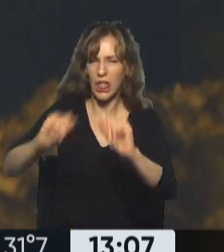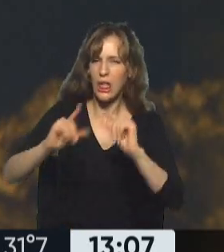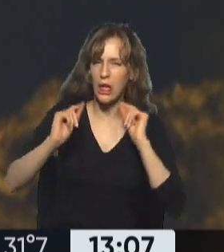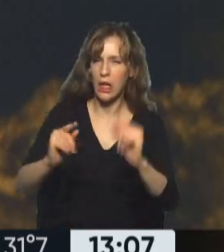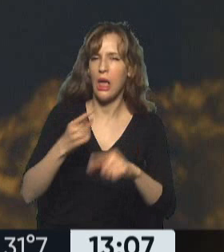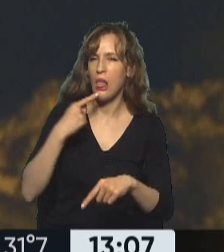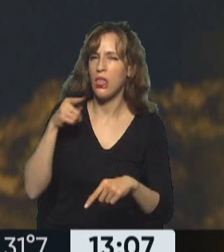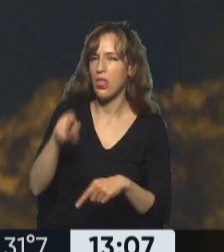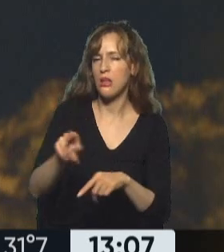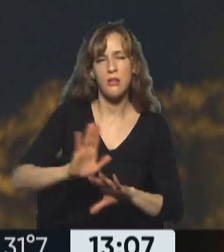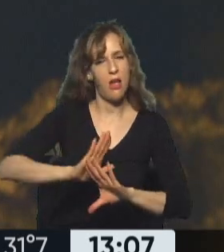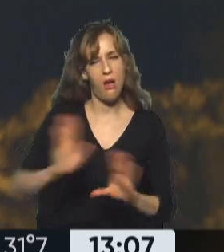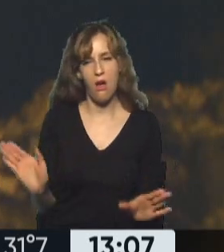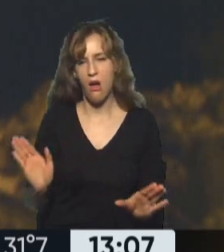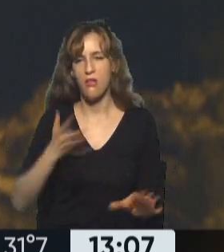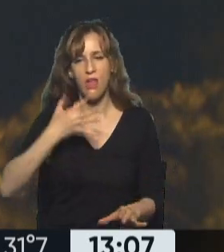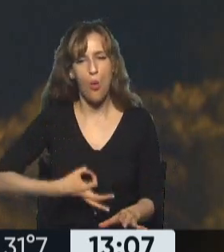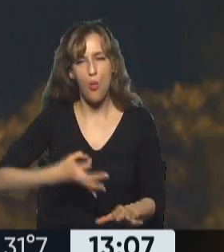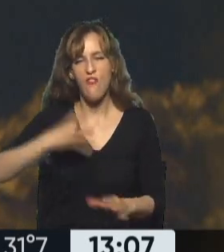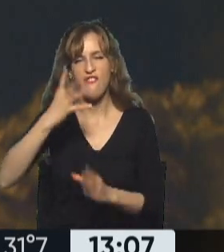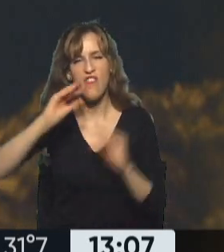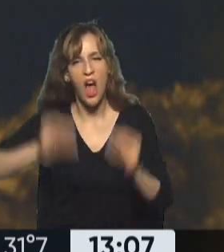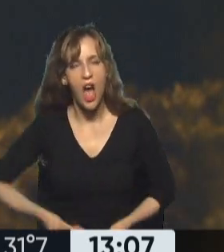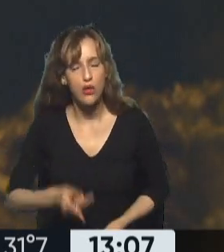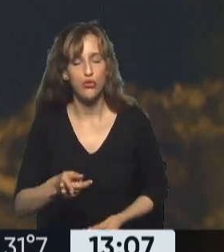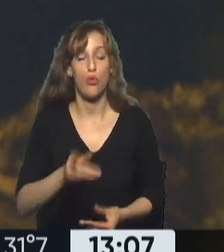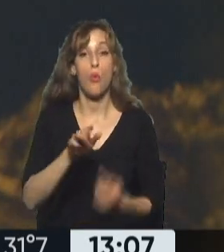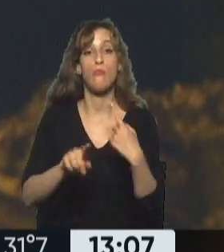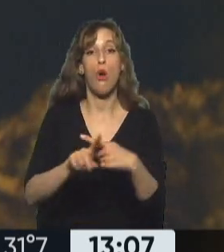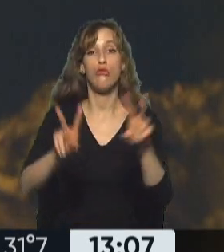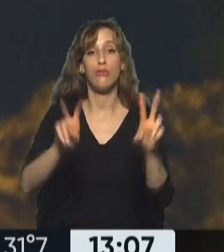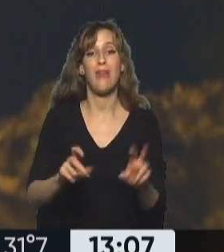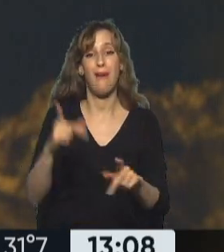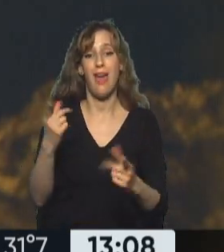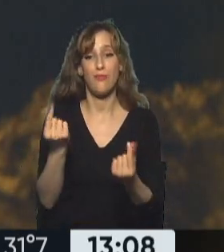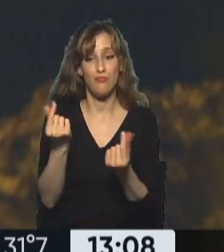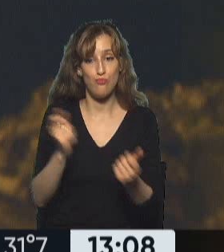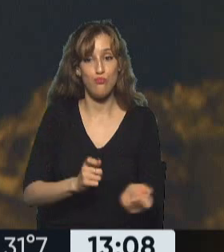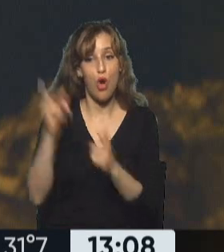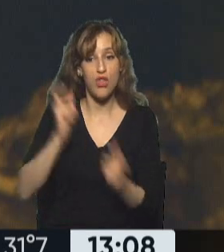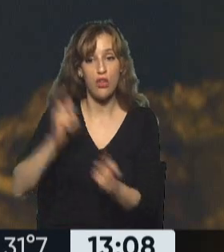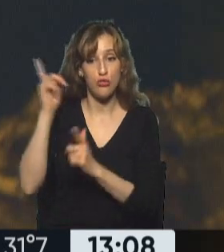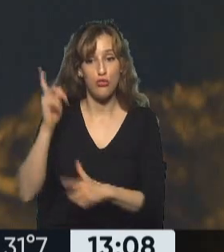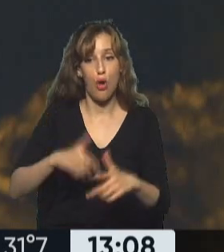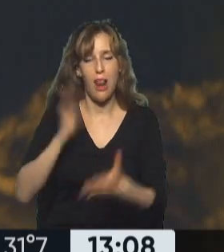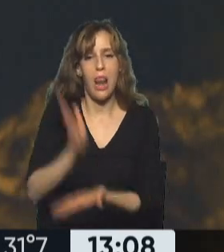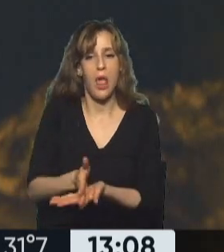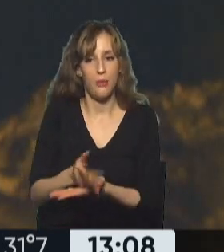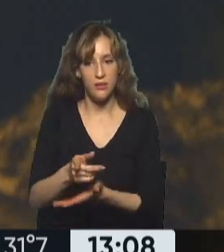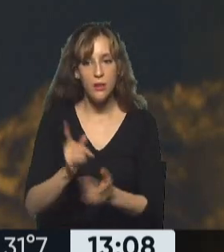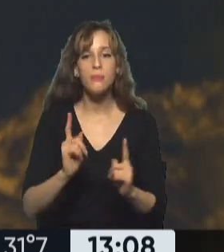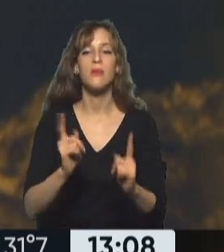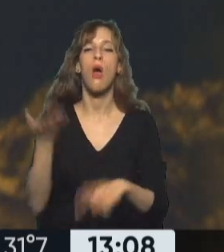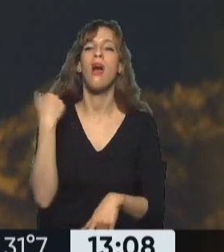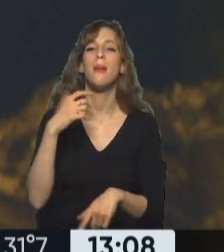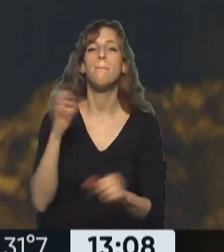fue el límite cuantitativo de las exportaciones. Eso ocurrió en mayo de este año, en donde primero se cerró por un tiempo la